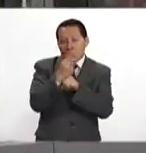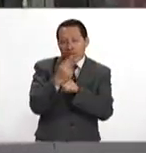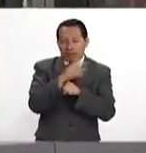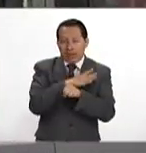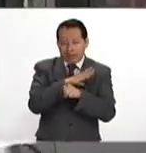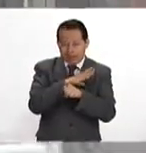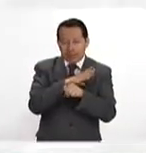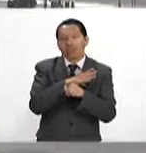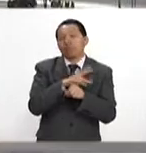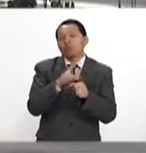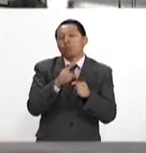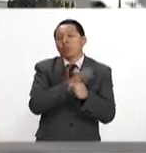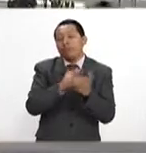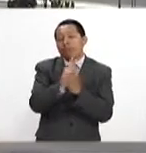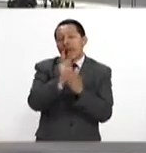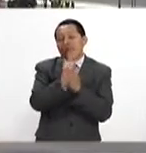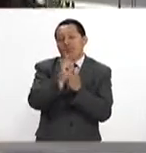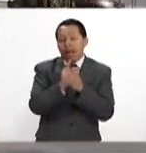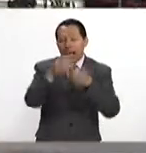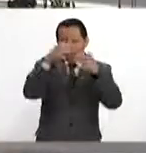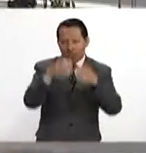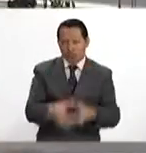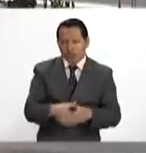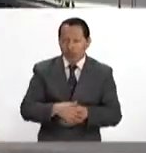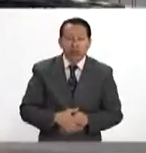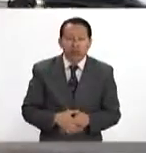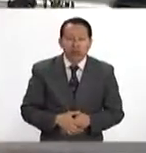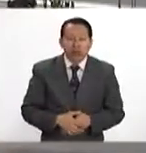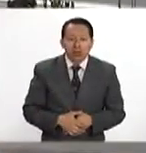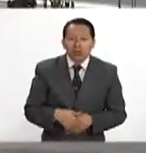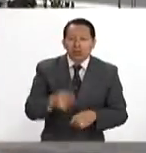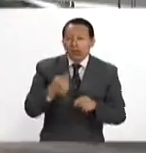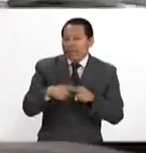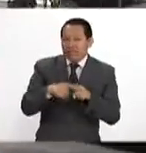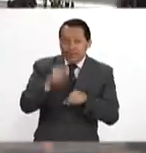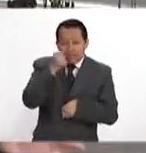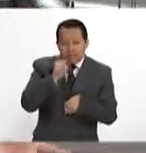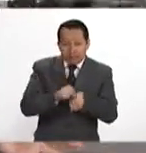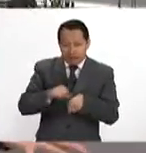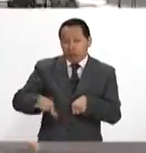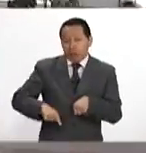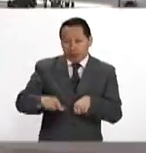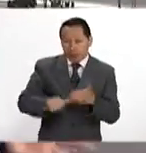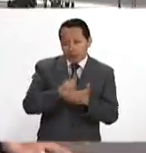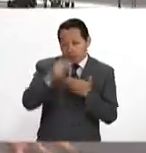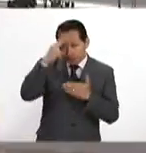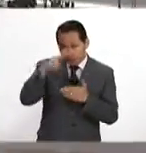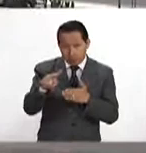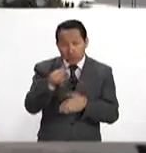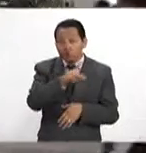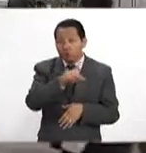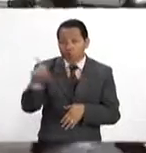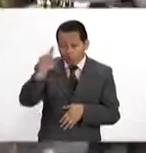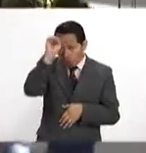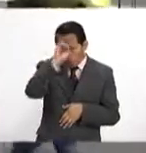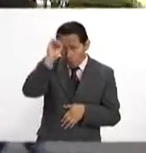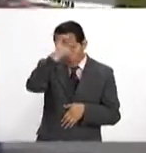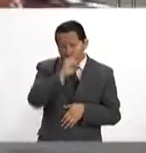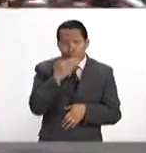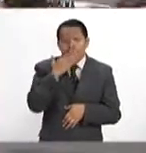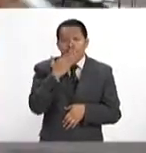verdes verticales. Pasamos por más de 8 secretarías del gobierno de la Ciudad de México y en todas obtuvimos una opinión